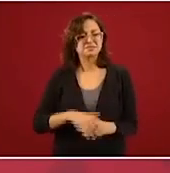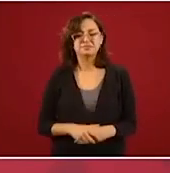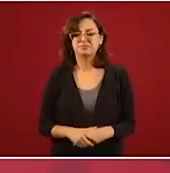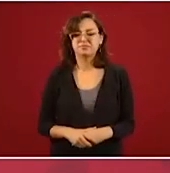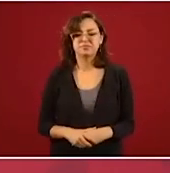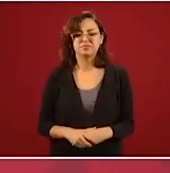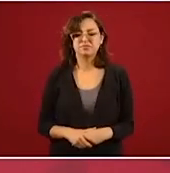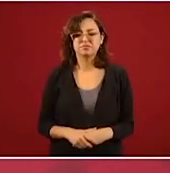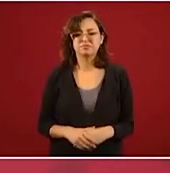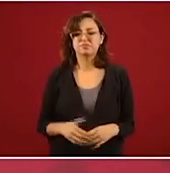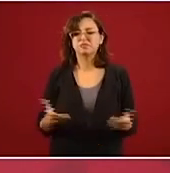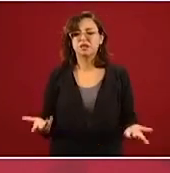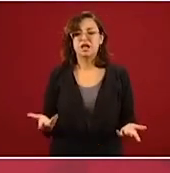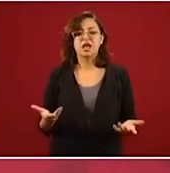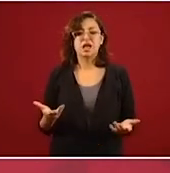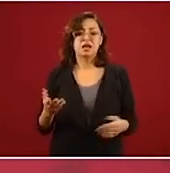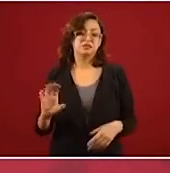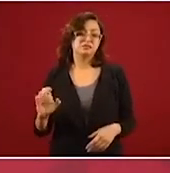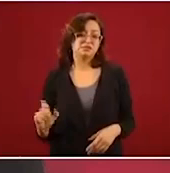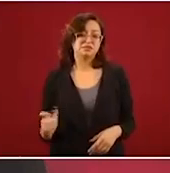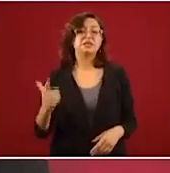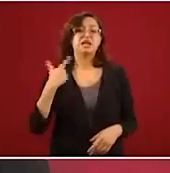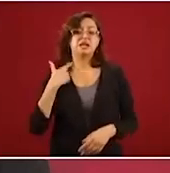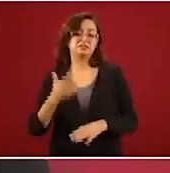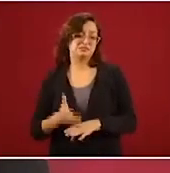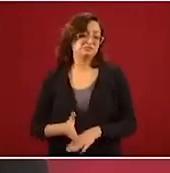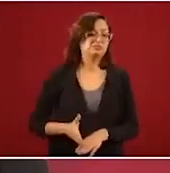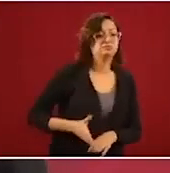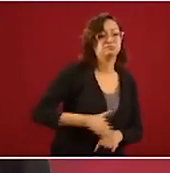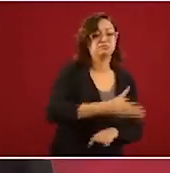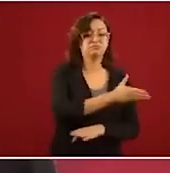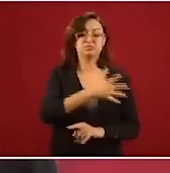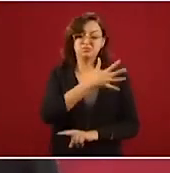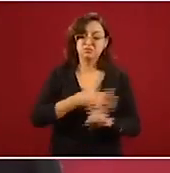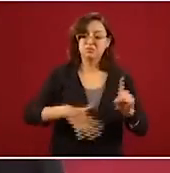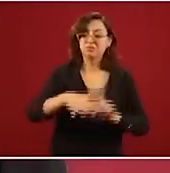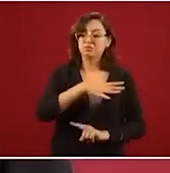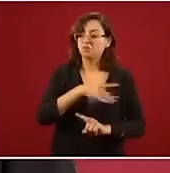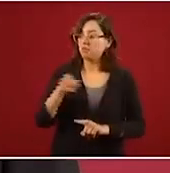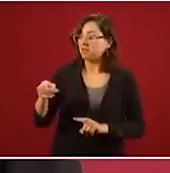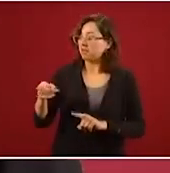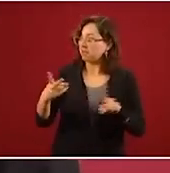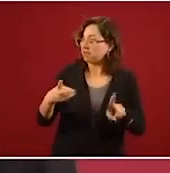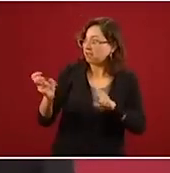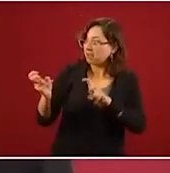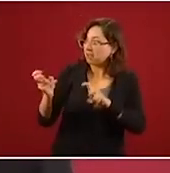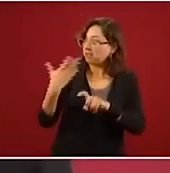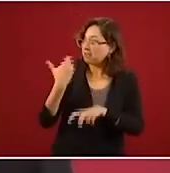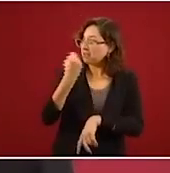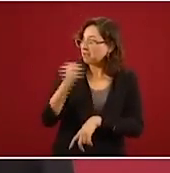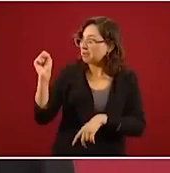Ya no hay el ambiente de antes, que hasta se les celebraba